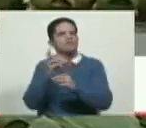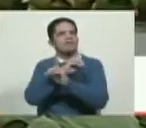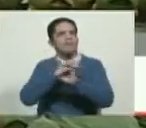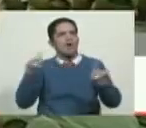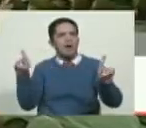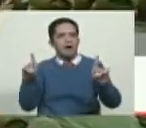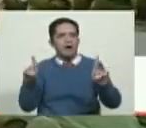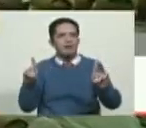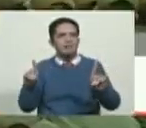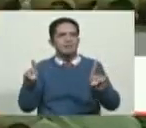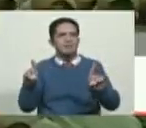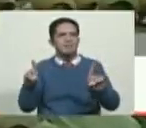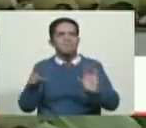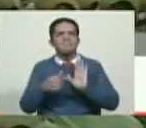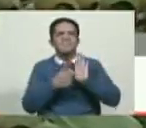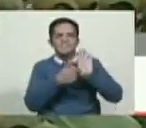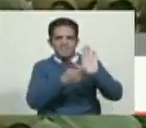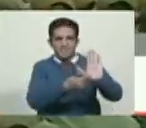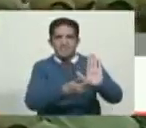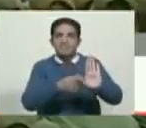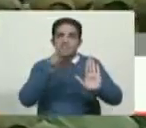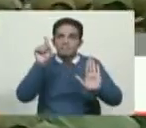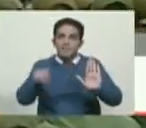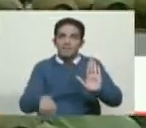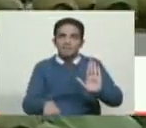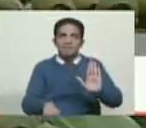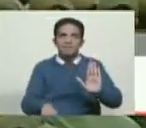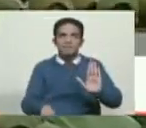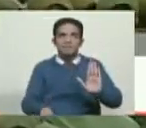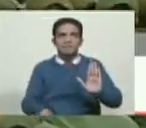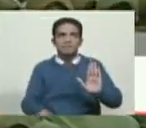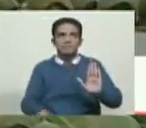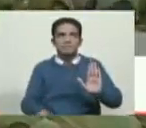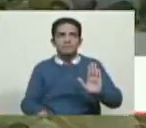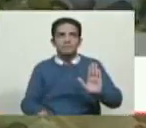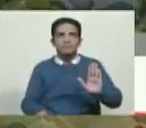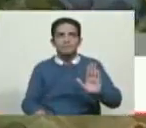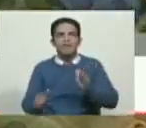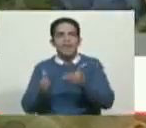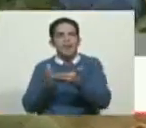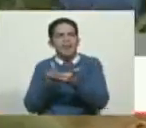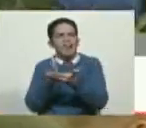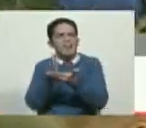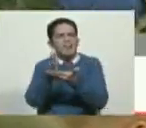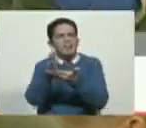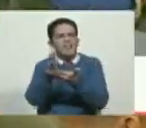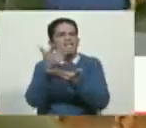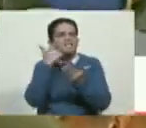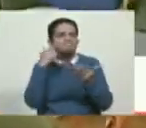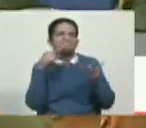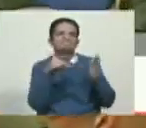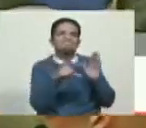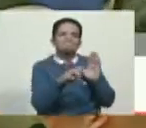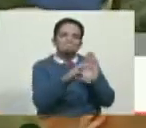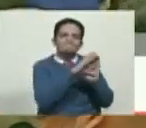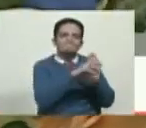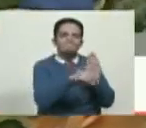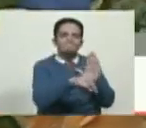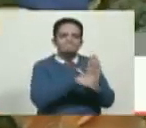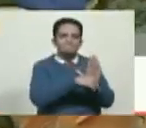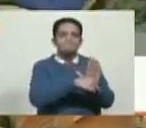democráticos, y ratificando también nuestra lealtad a la Constitución y